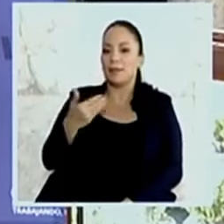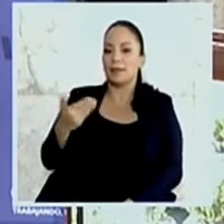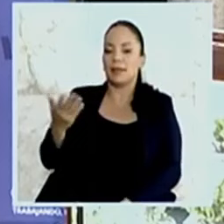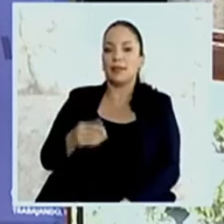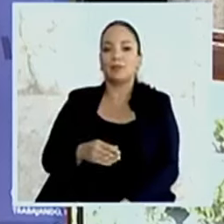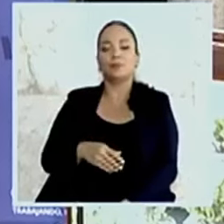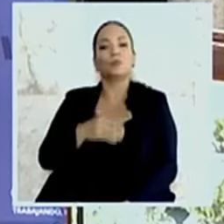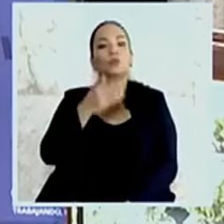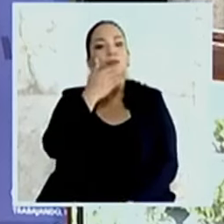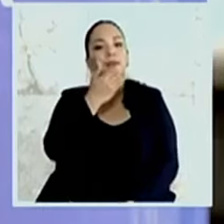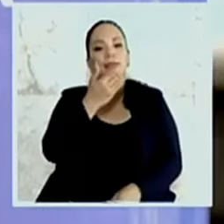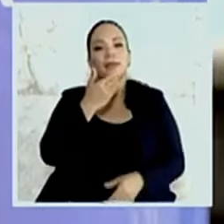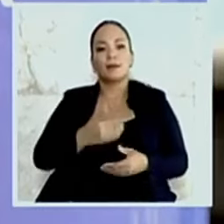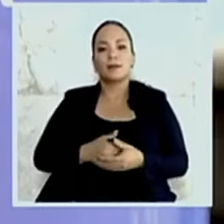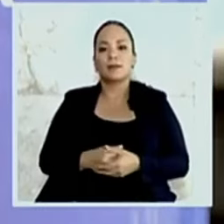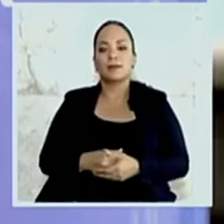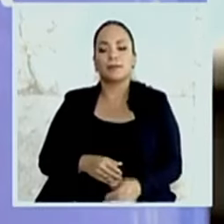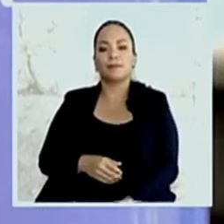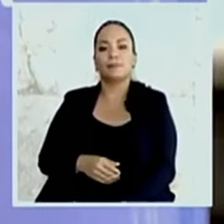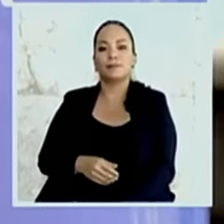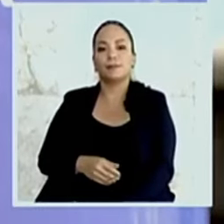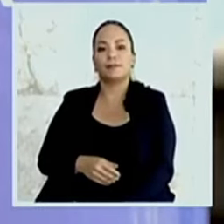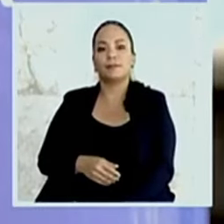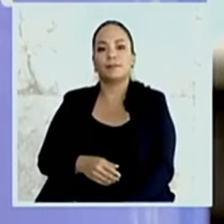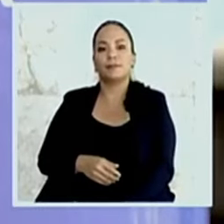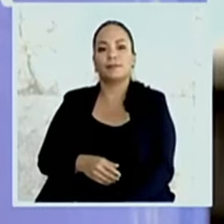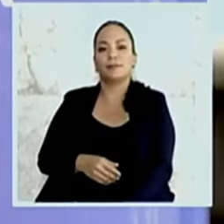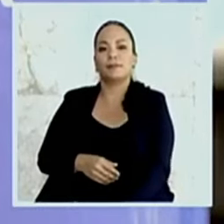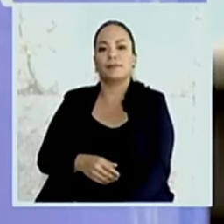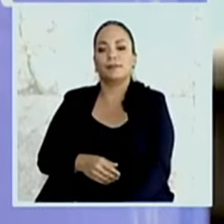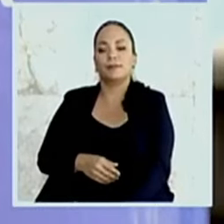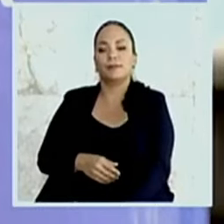de la Caja Costarricense del Seguro Social.